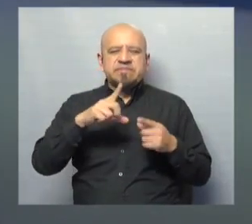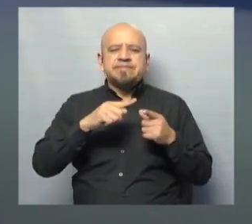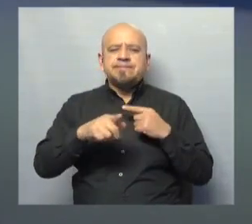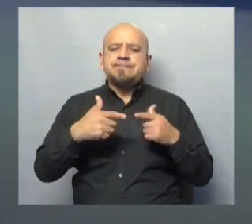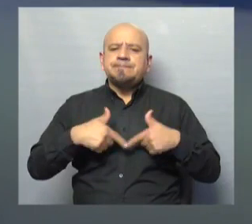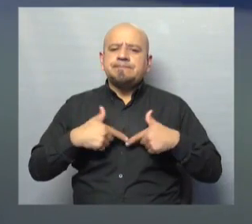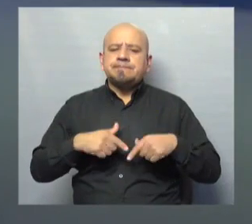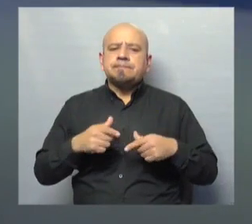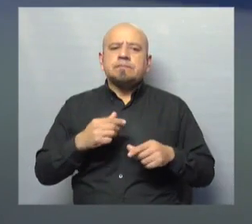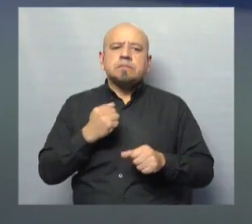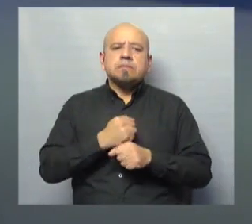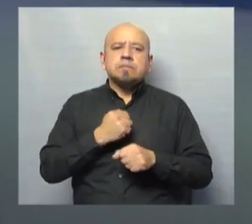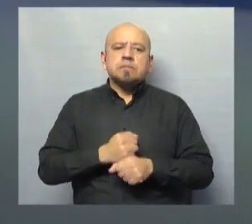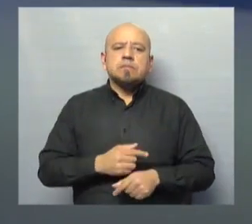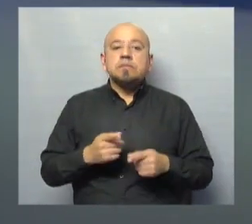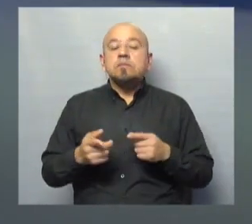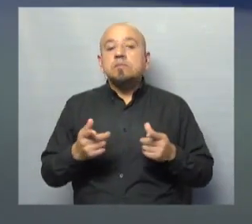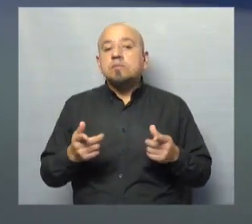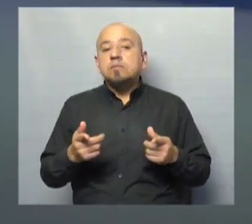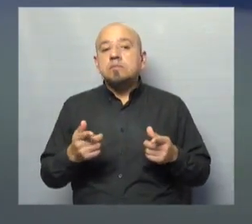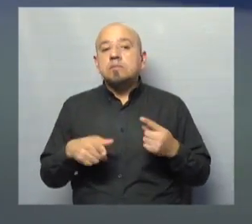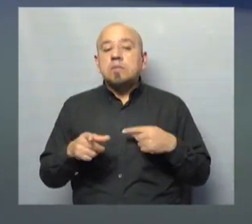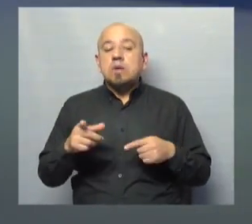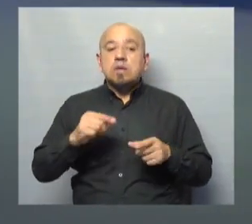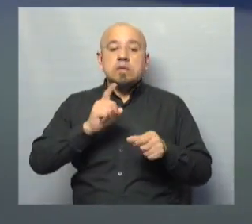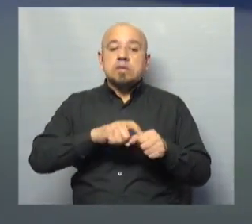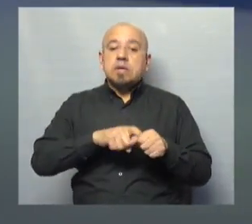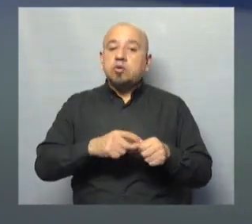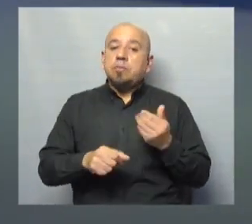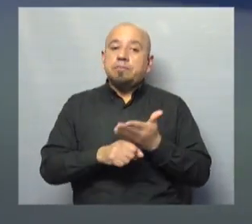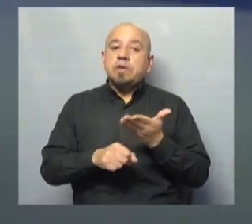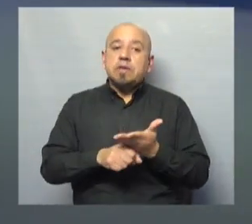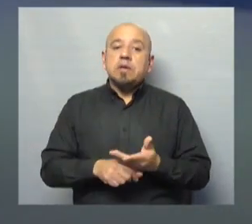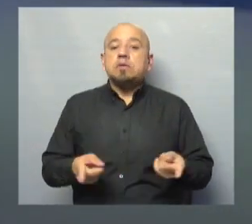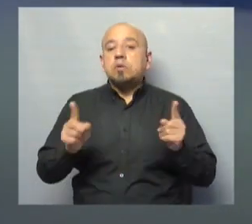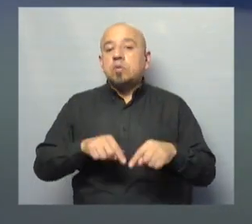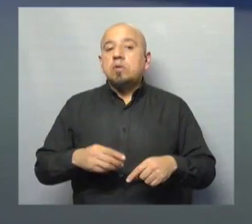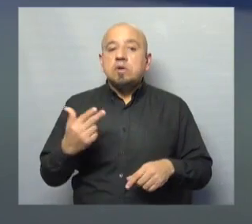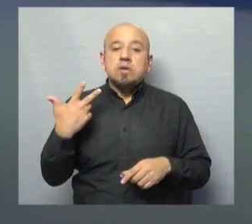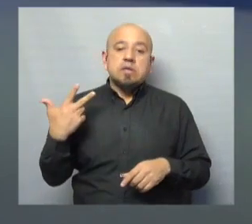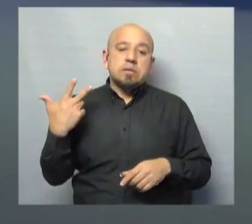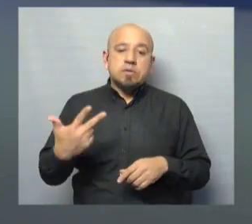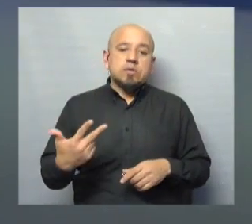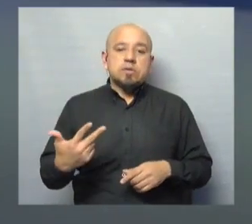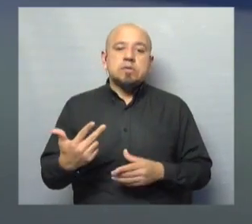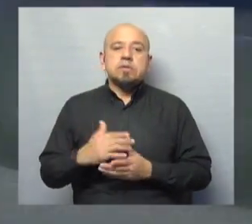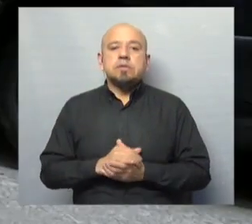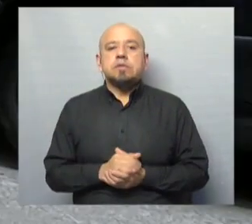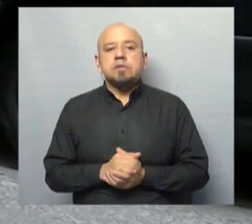de trabajo y seguridad social y que desde el sindicato se pide que se den en tres personas